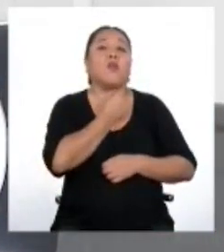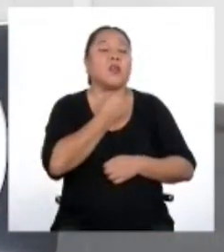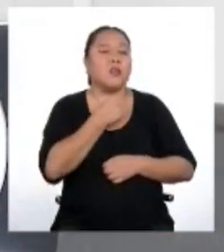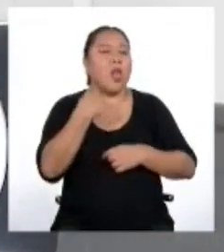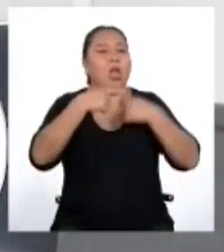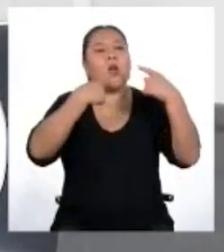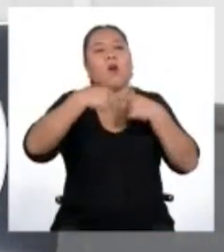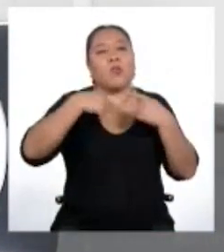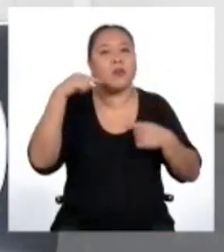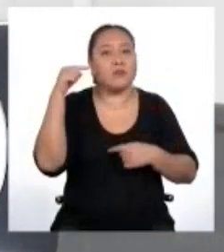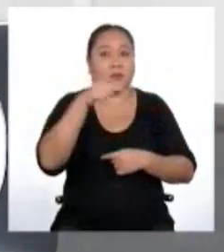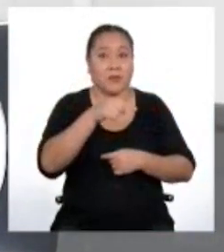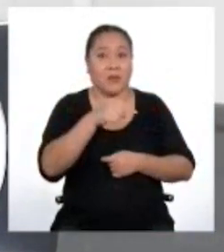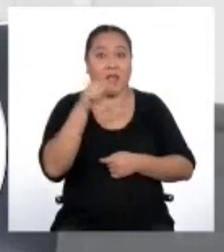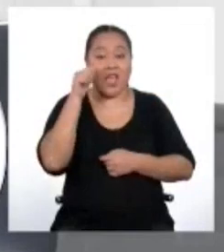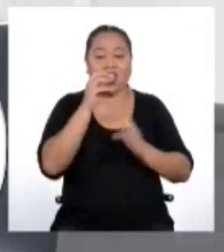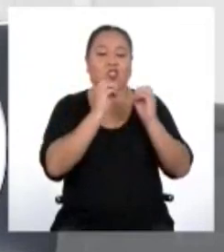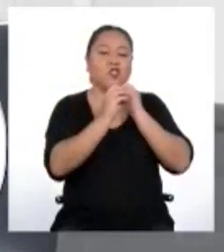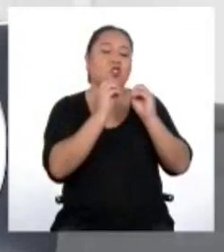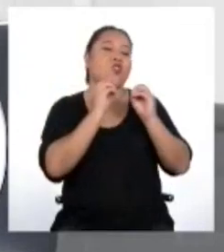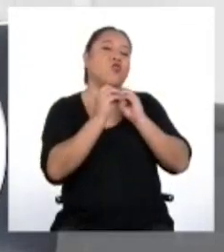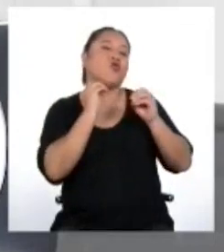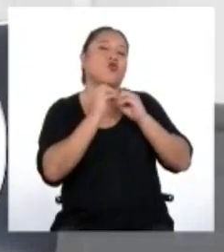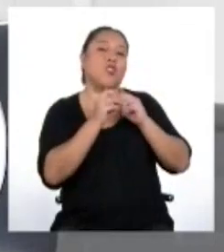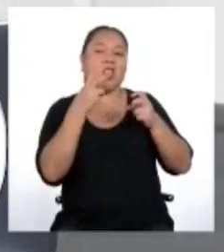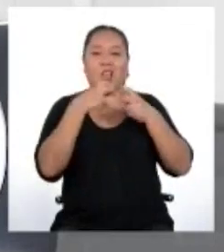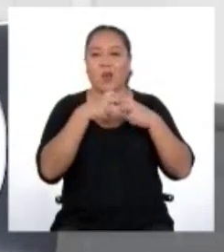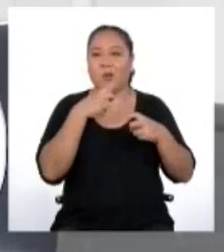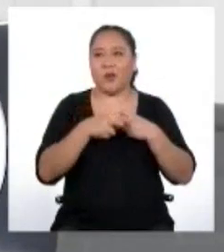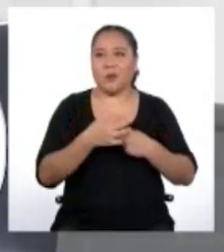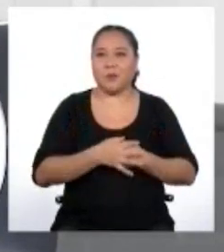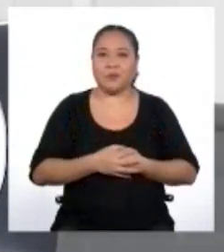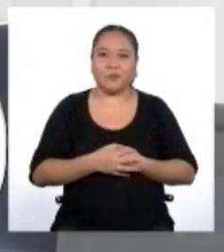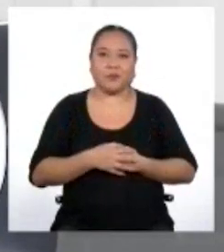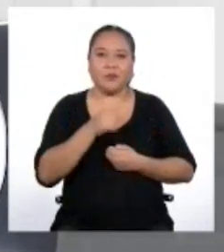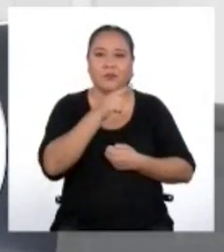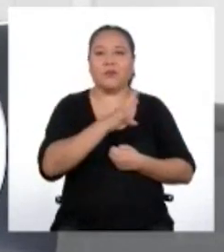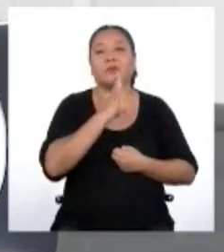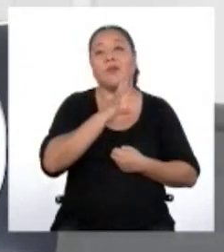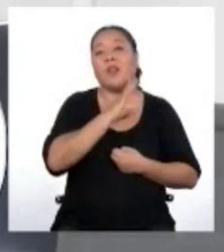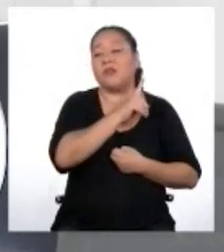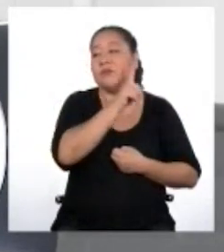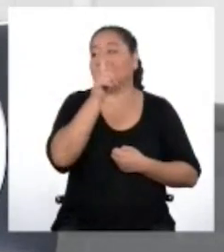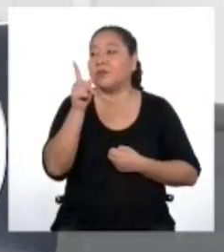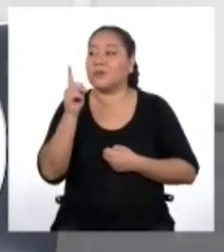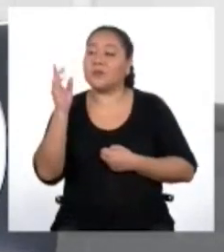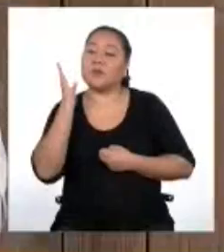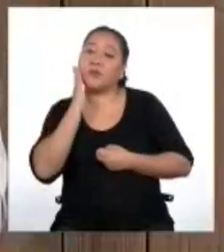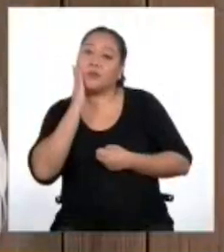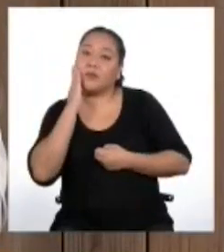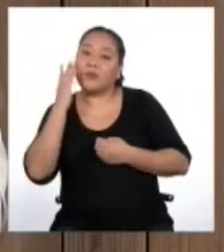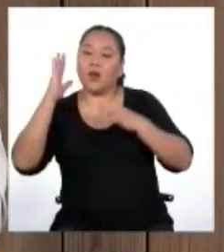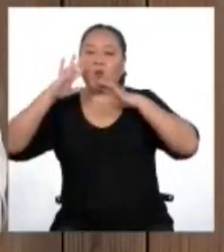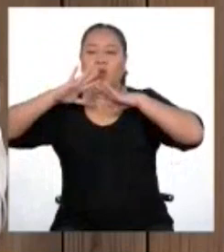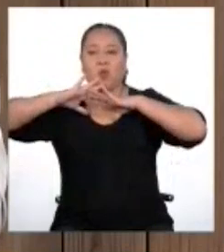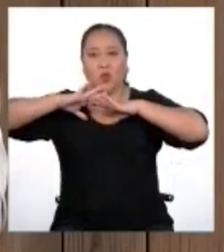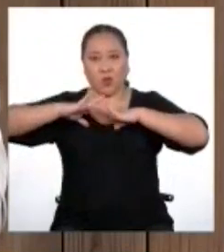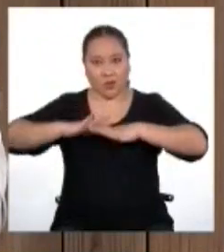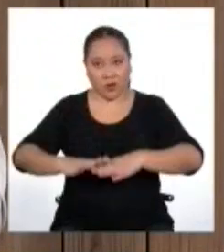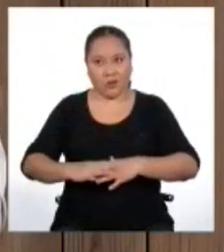todo, porque él en casa resuelve los malos entendidos. Bueno, él hablaba con mi mamá y las aguas se calmaban.